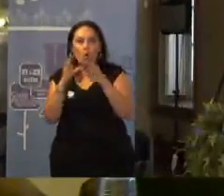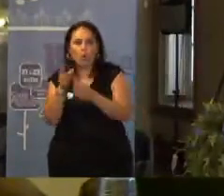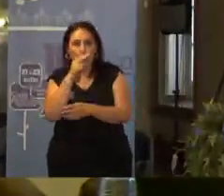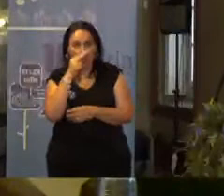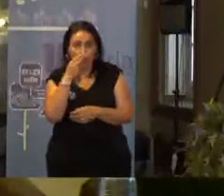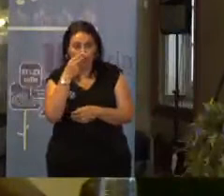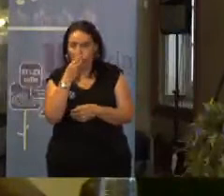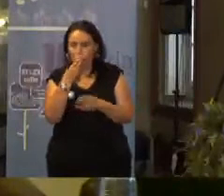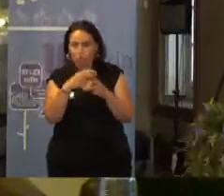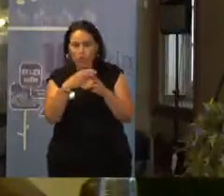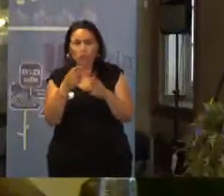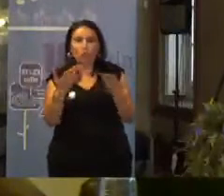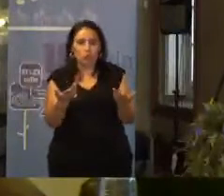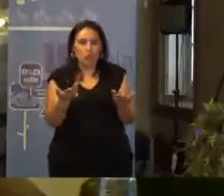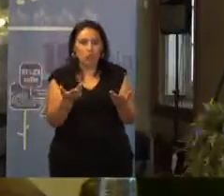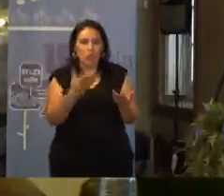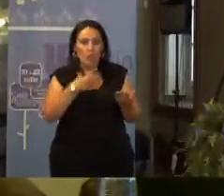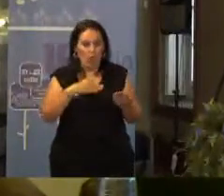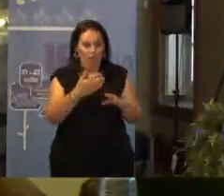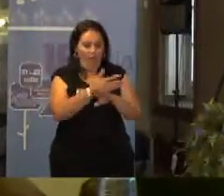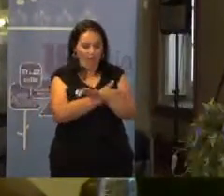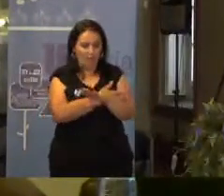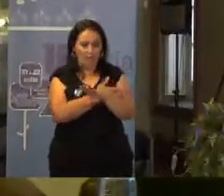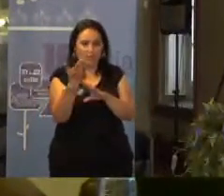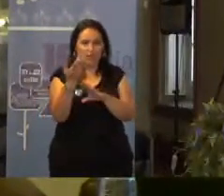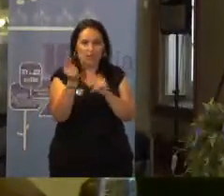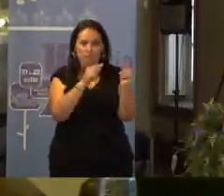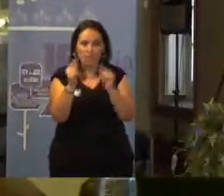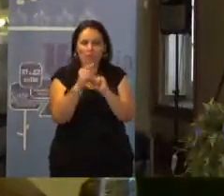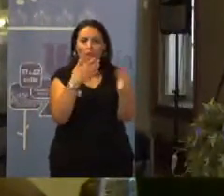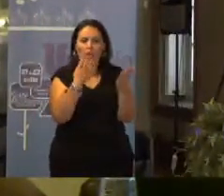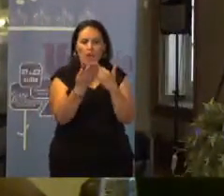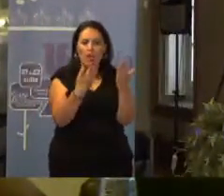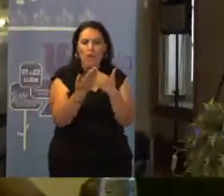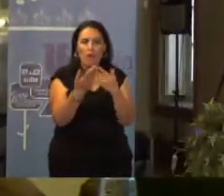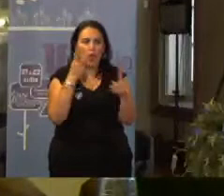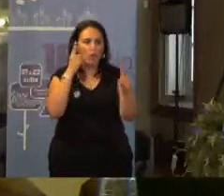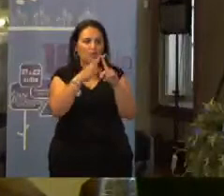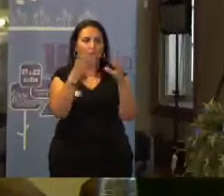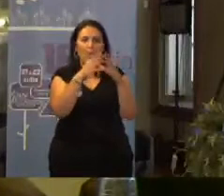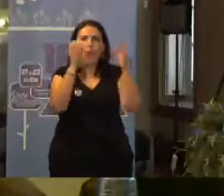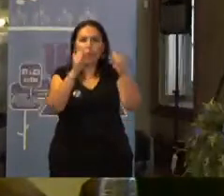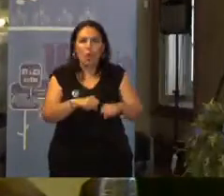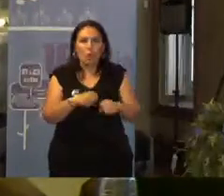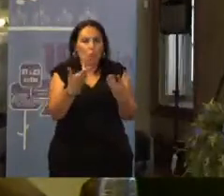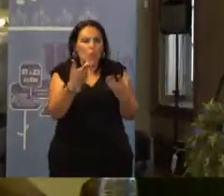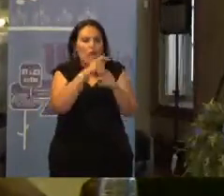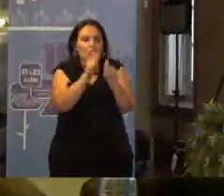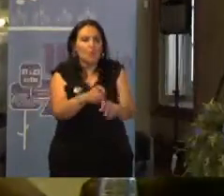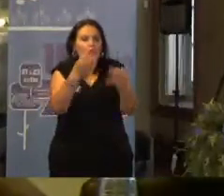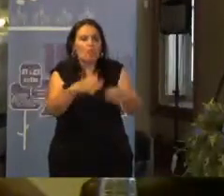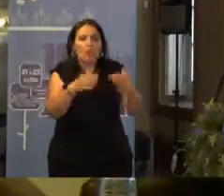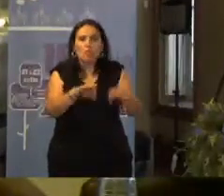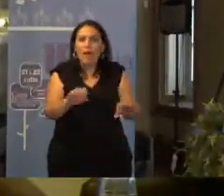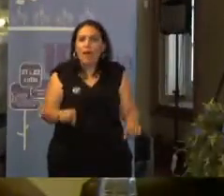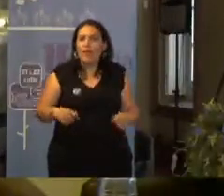falalo, discutilo, dialogalo con ánimos de chegar a acordo de xeito normal, natural e